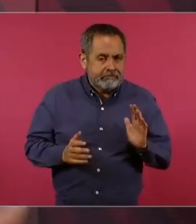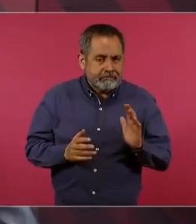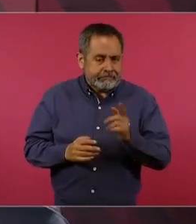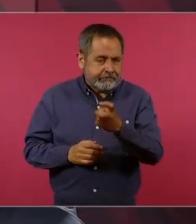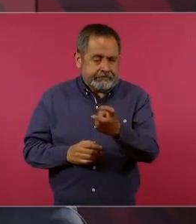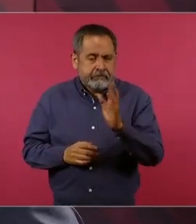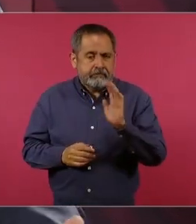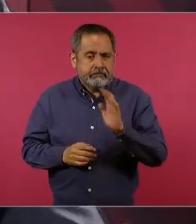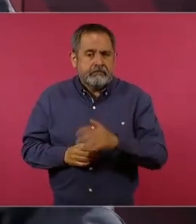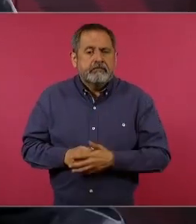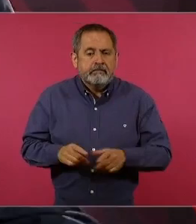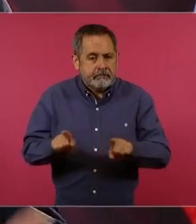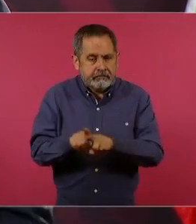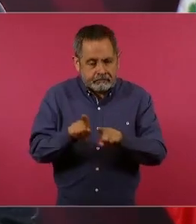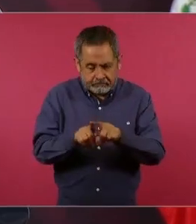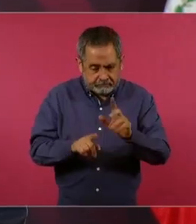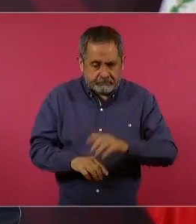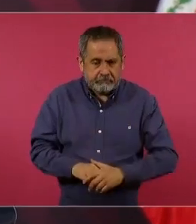Entonces,